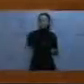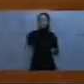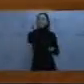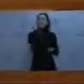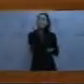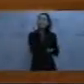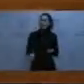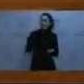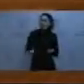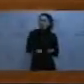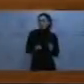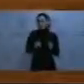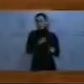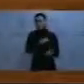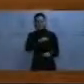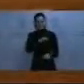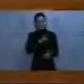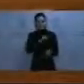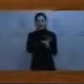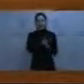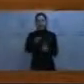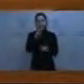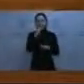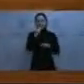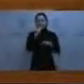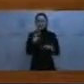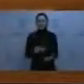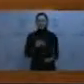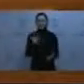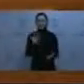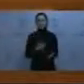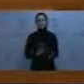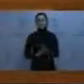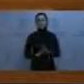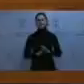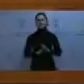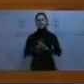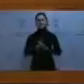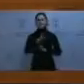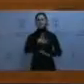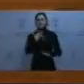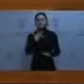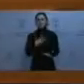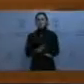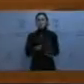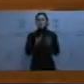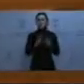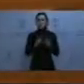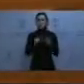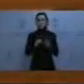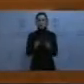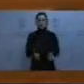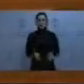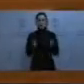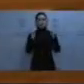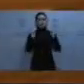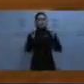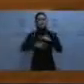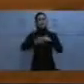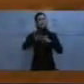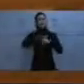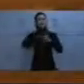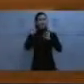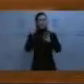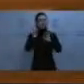tanto, en este ámbito se puede mejorar, se puede avanzar, pero lecciones democráticas las justas.